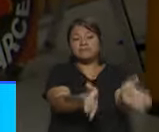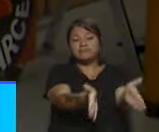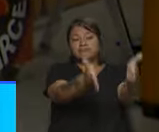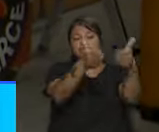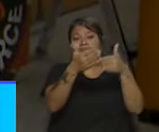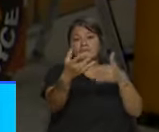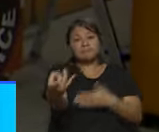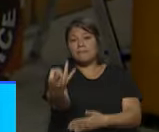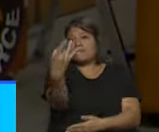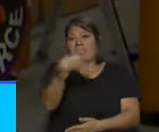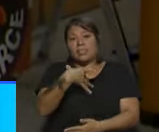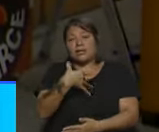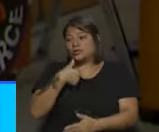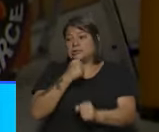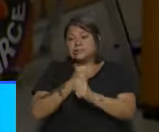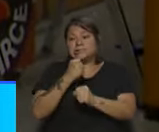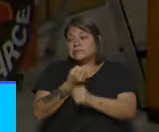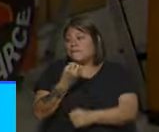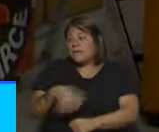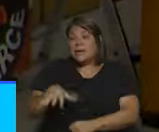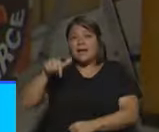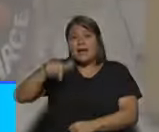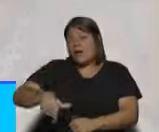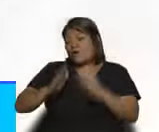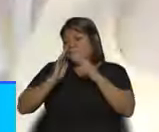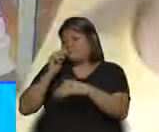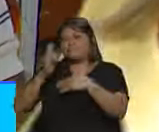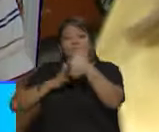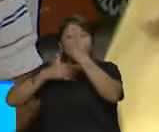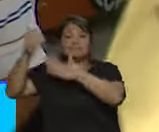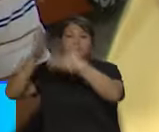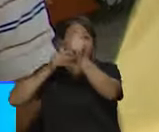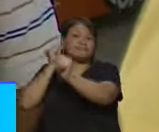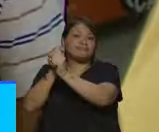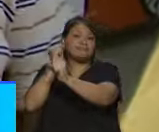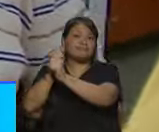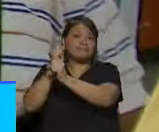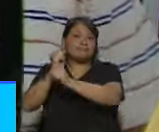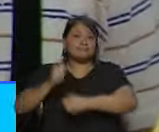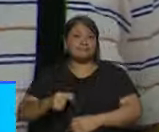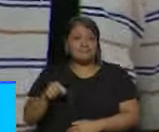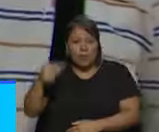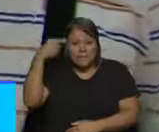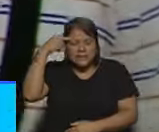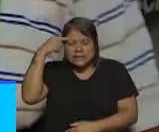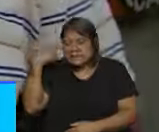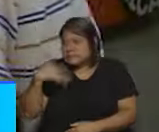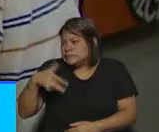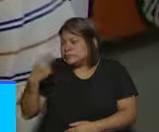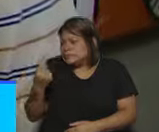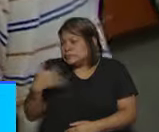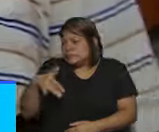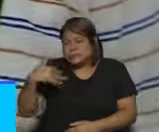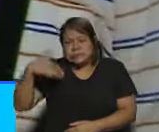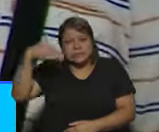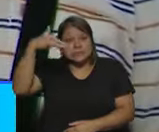afuera me quedé sin trabajo ahora me dedico a la construcción y te imaginas que todo caro tengo que